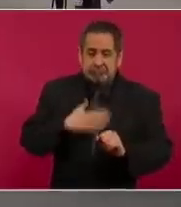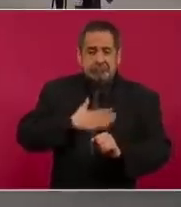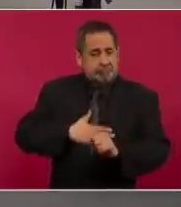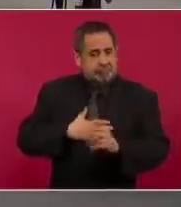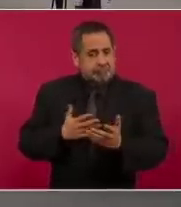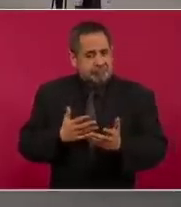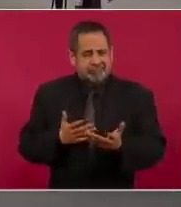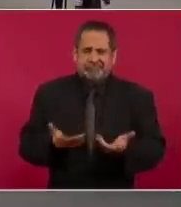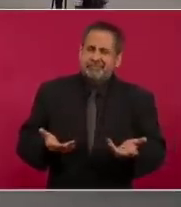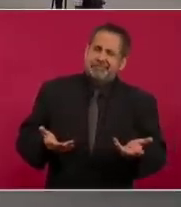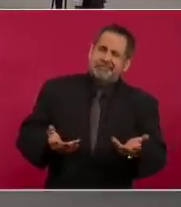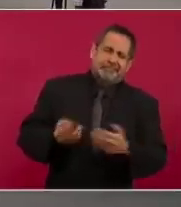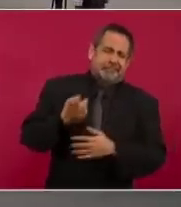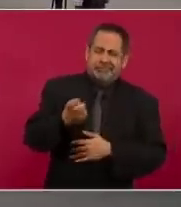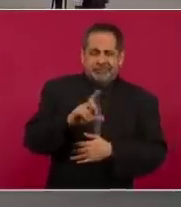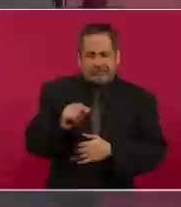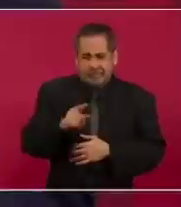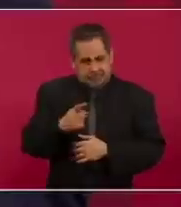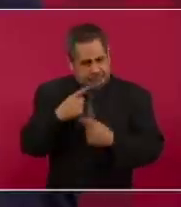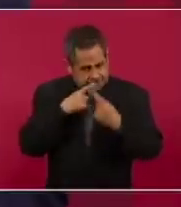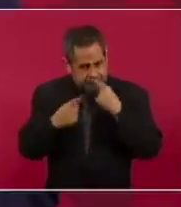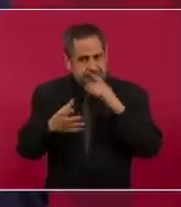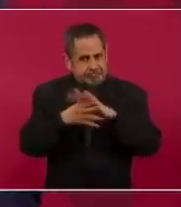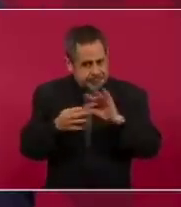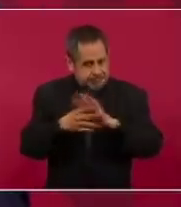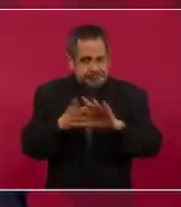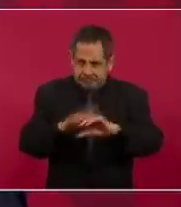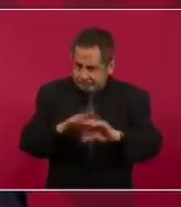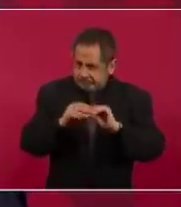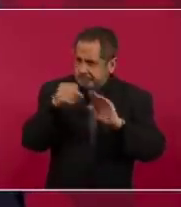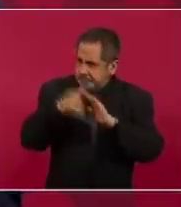Esa es una discusión de fondo.